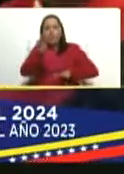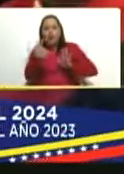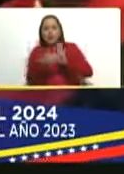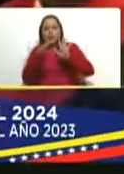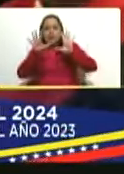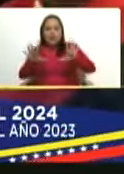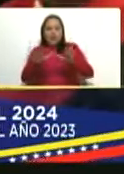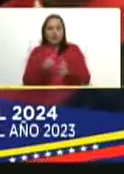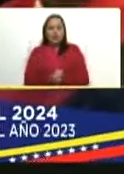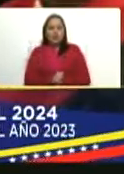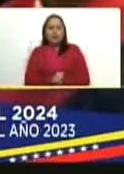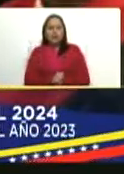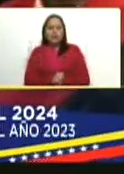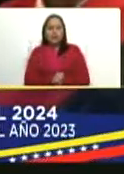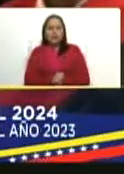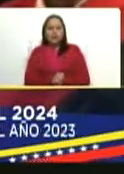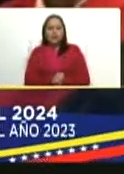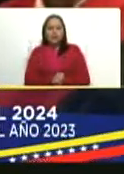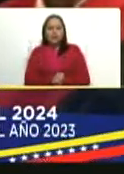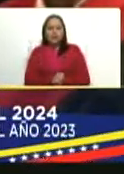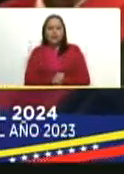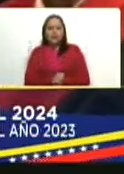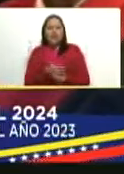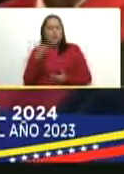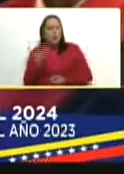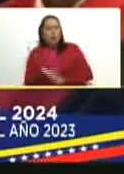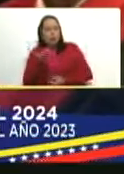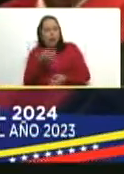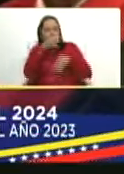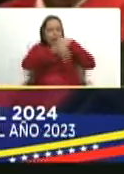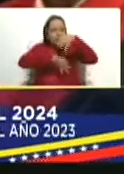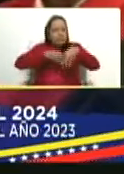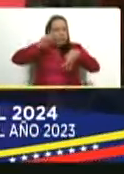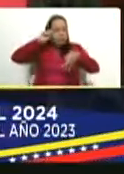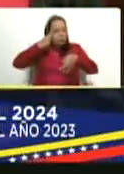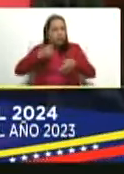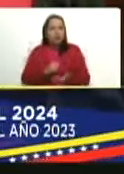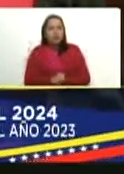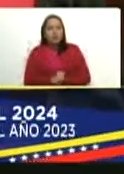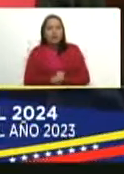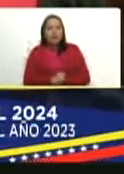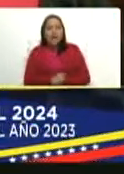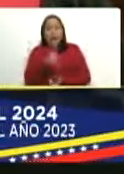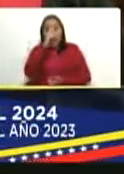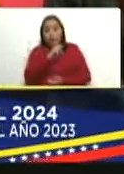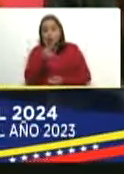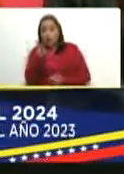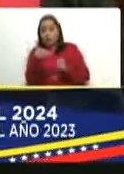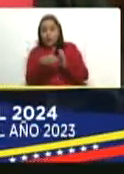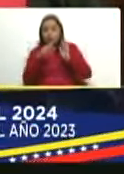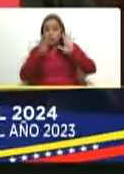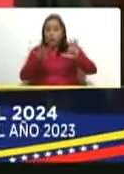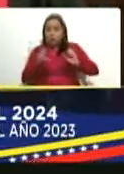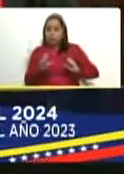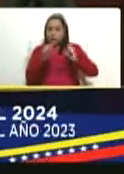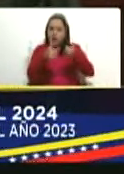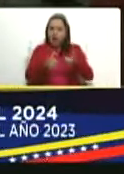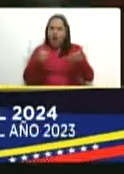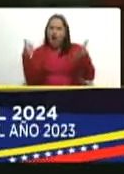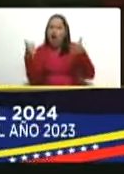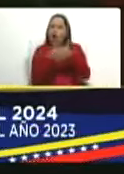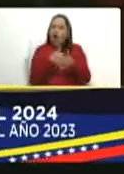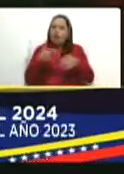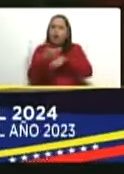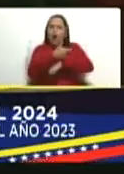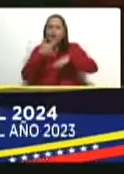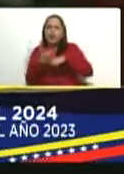2010. Me interesa subrayar que a partir del 2009 los golpes de Estado